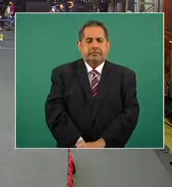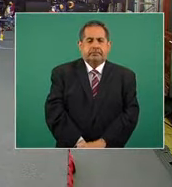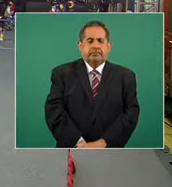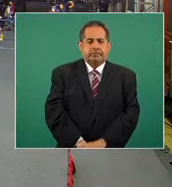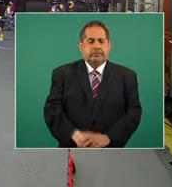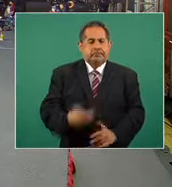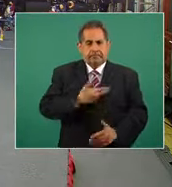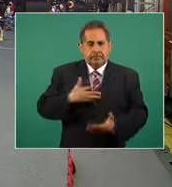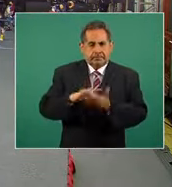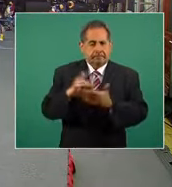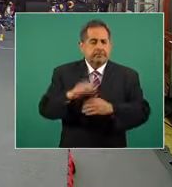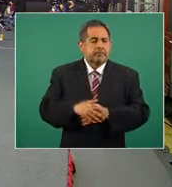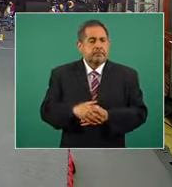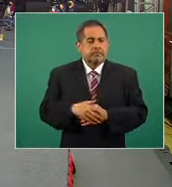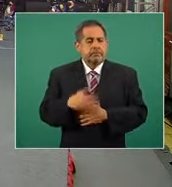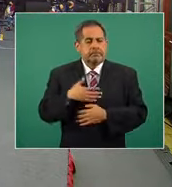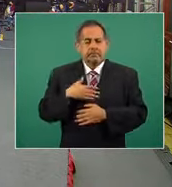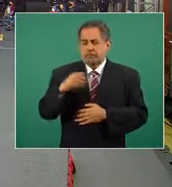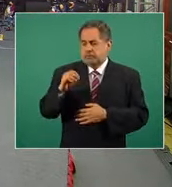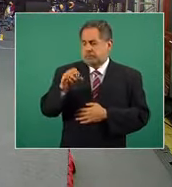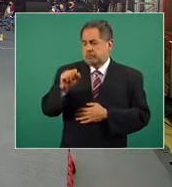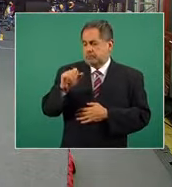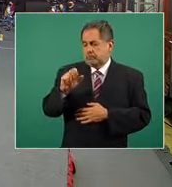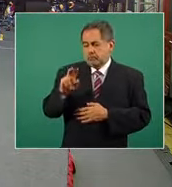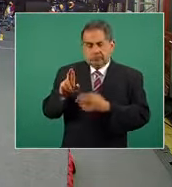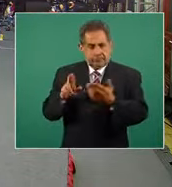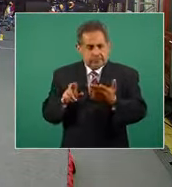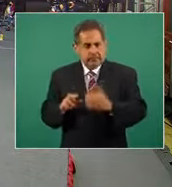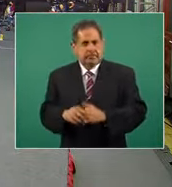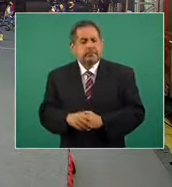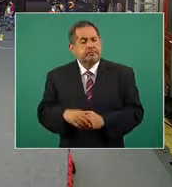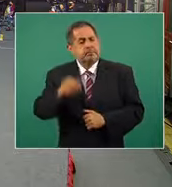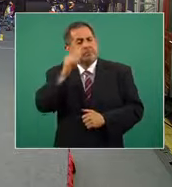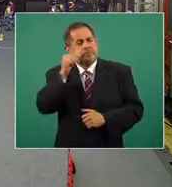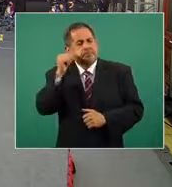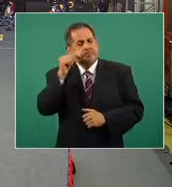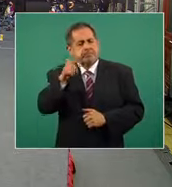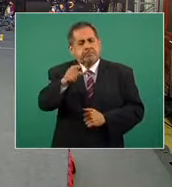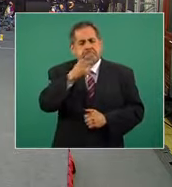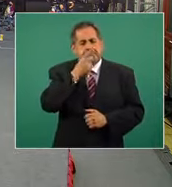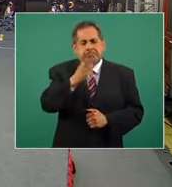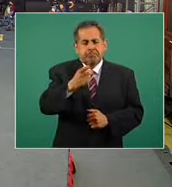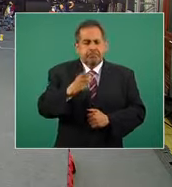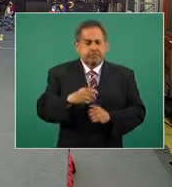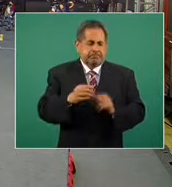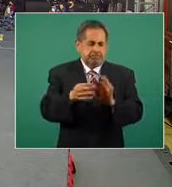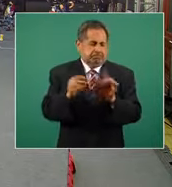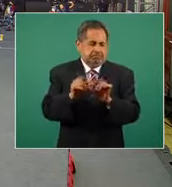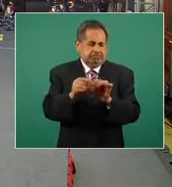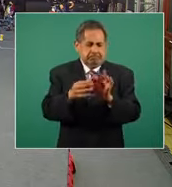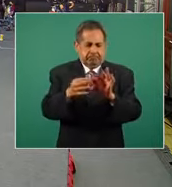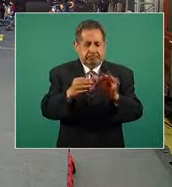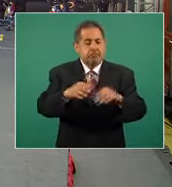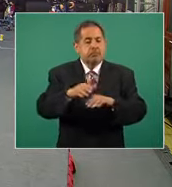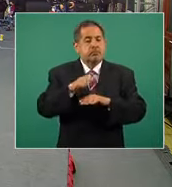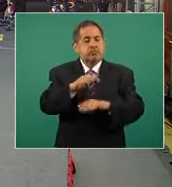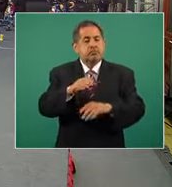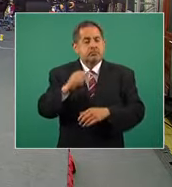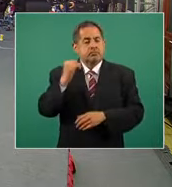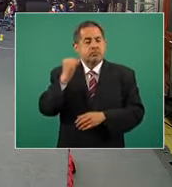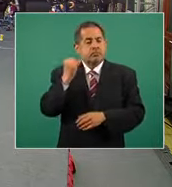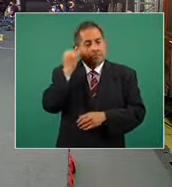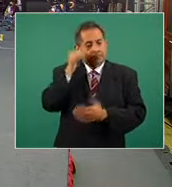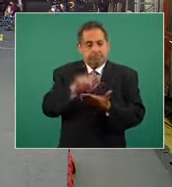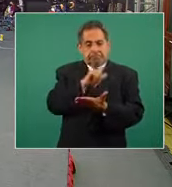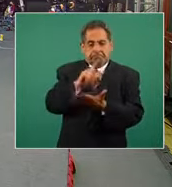Gracias, presidente. Buen día, Dalila Escobar, de Tiempo TV. Preguntar, ayer usted tocó el tema, pues ahora sí que de pasada, el asunto de la iniciativa preferente que